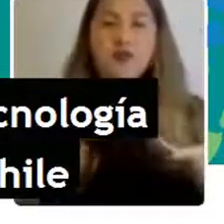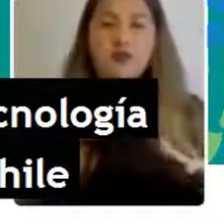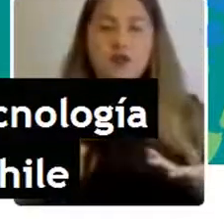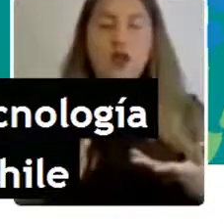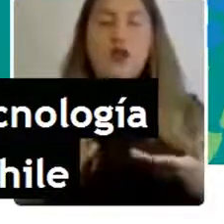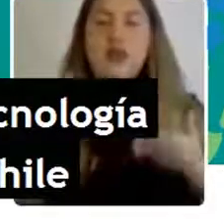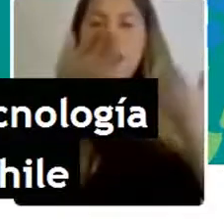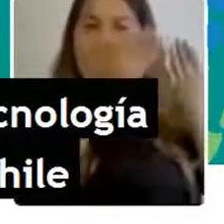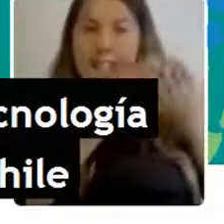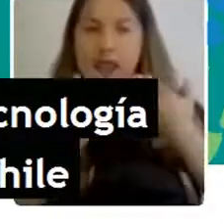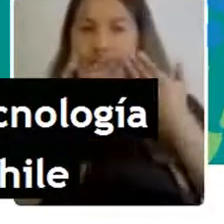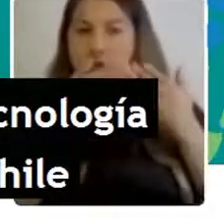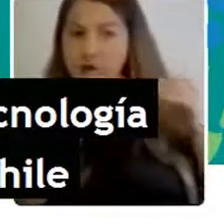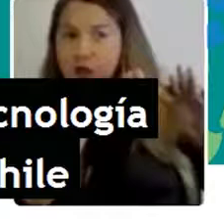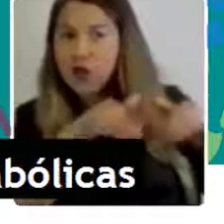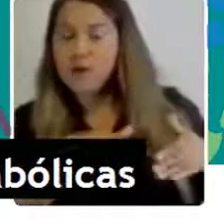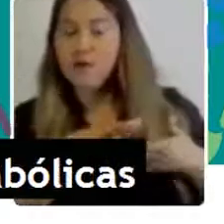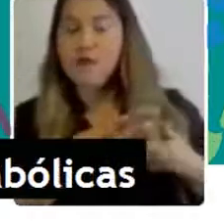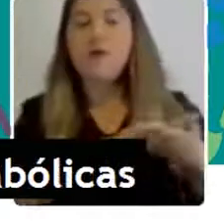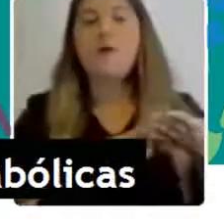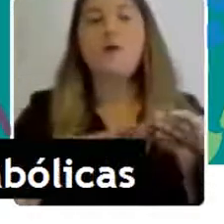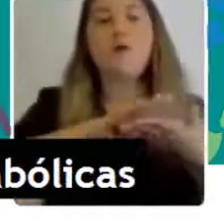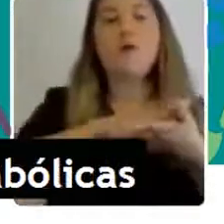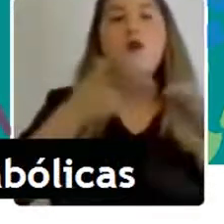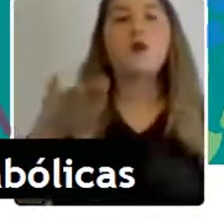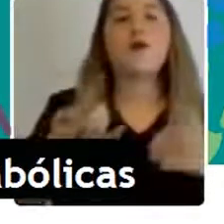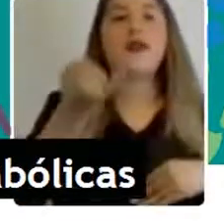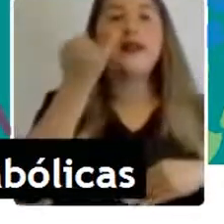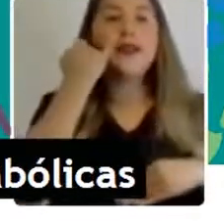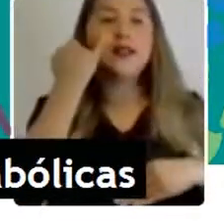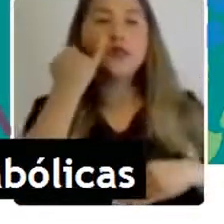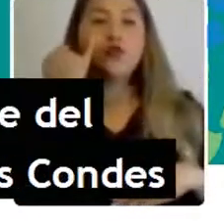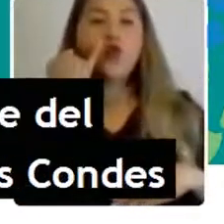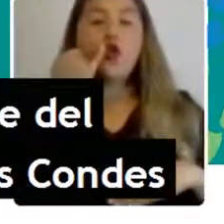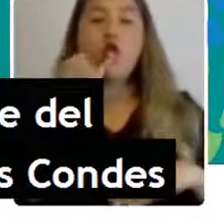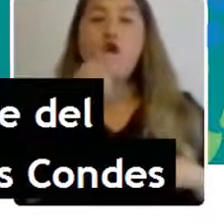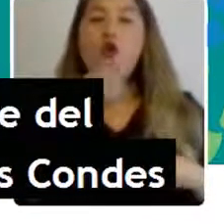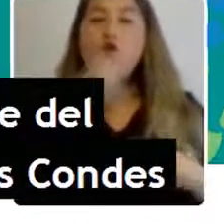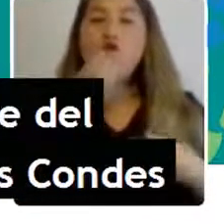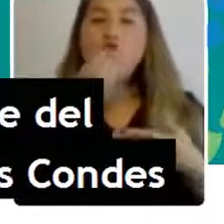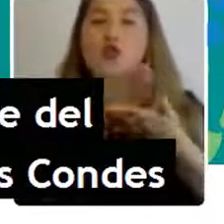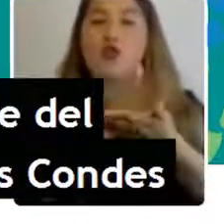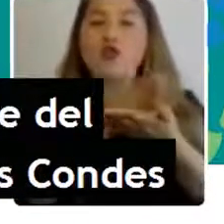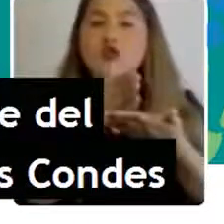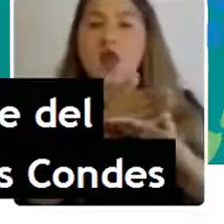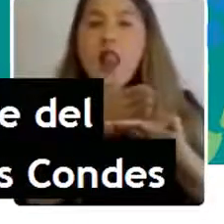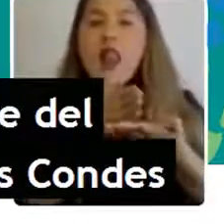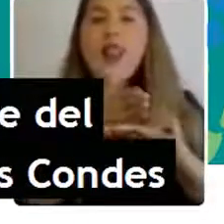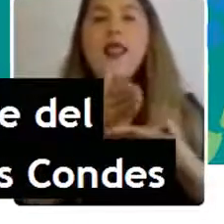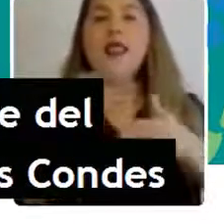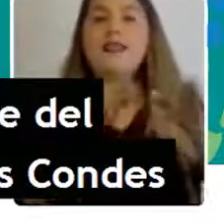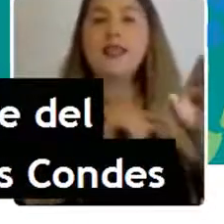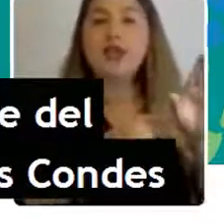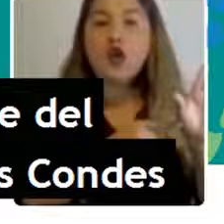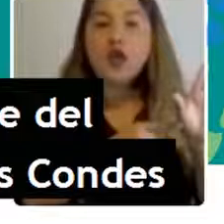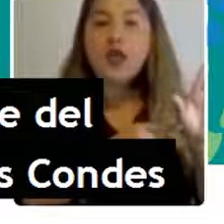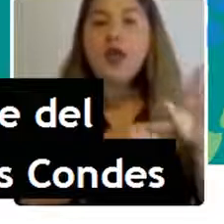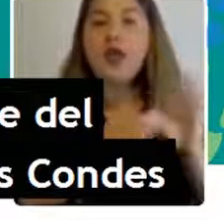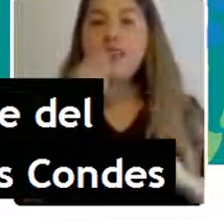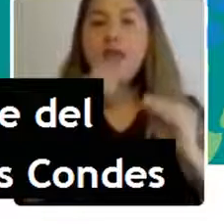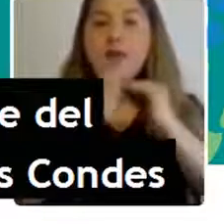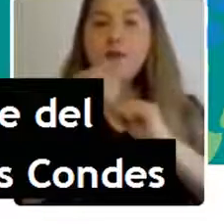Nutrición y Tecnología de los Alimentos de la Universidad de Chile, que ve principalmente enfermedades metabólicas. El Centro de Referencia Perinatal